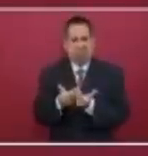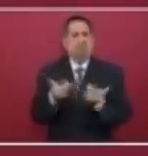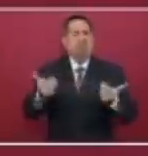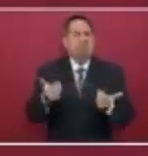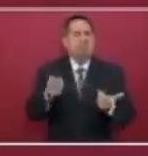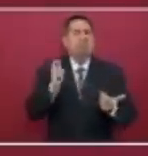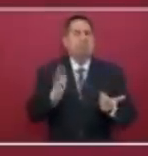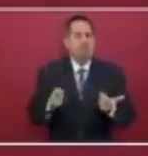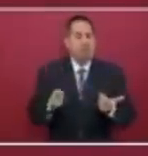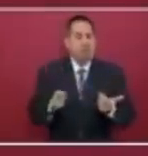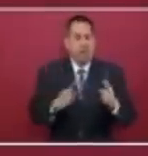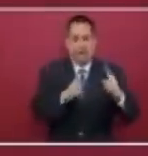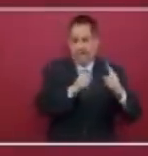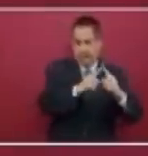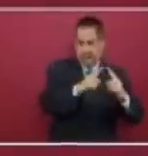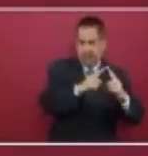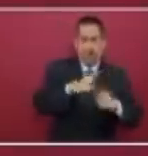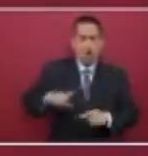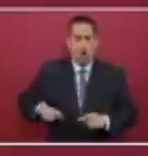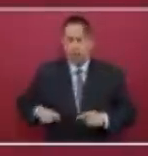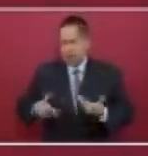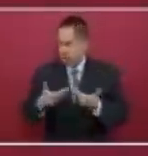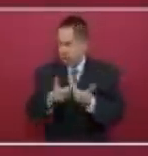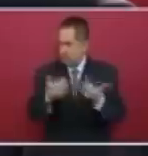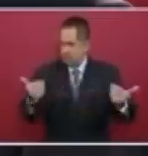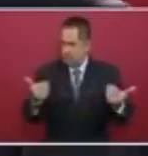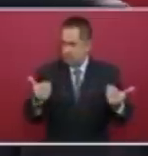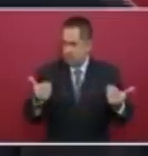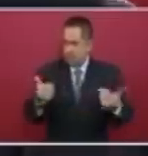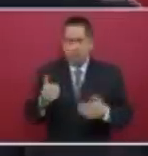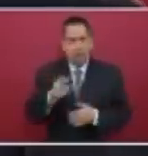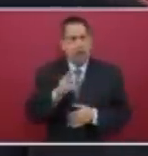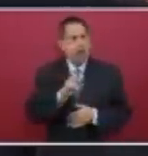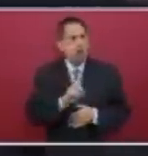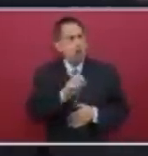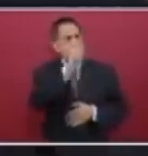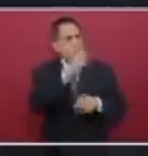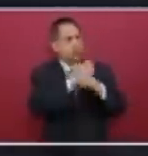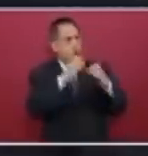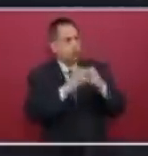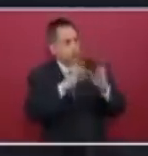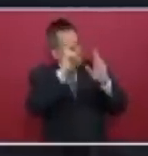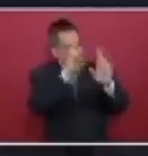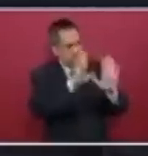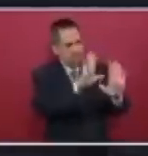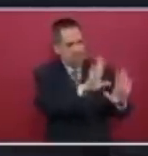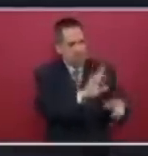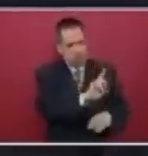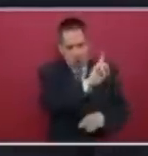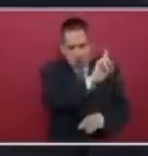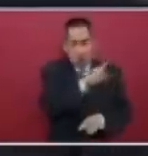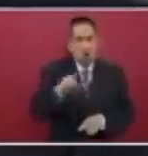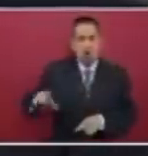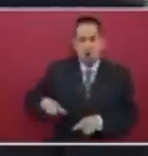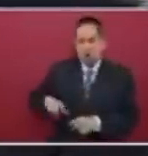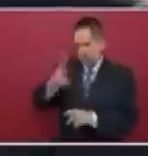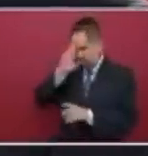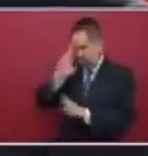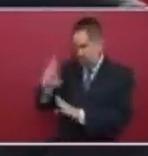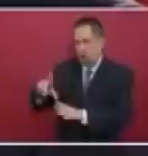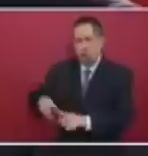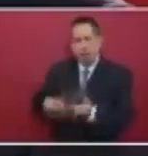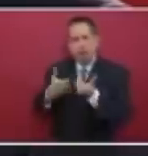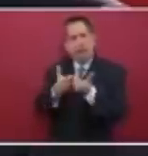de laiglesia porque a dios lo que es de dios y al césar lo que es del césar así lo que se